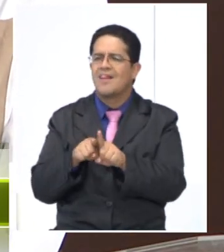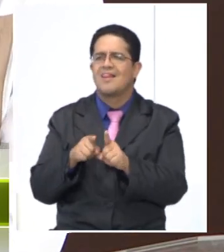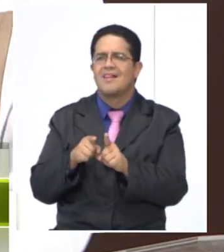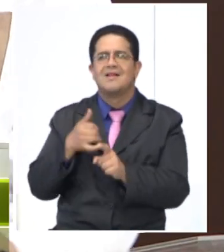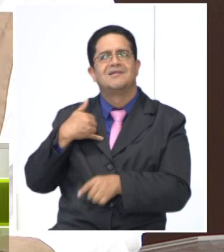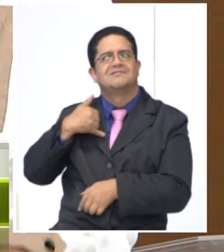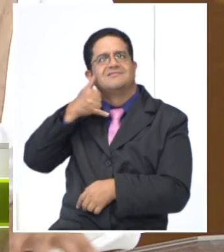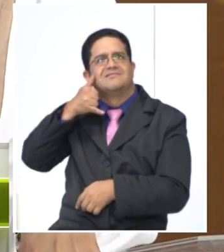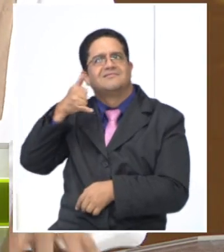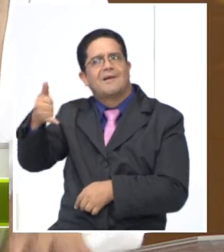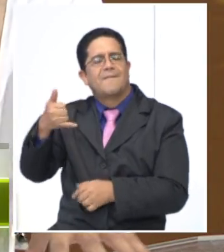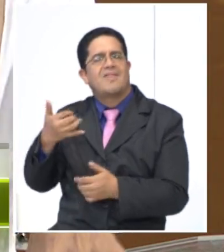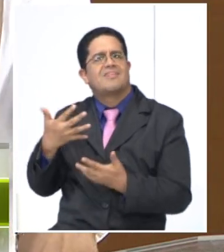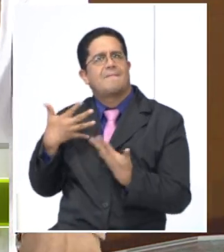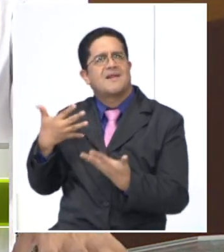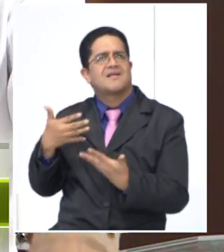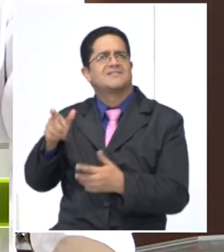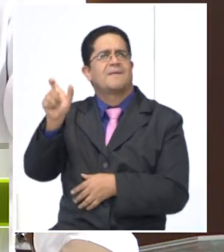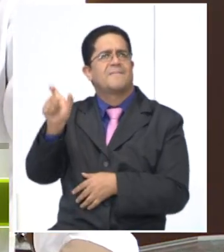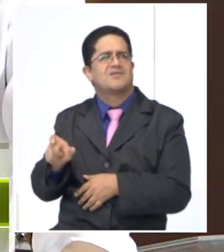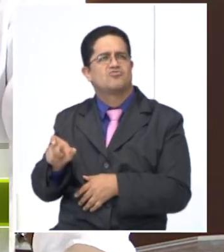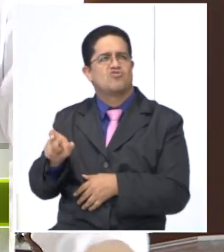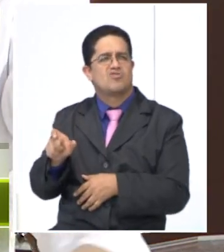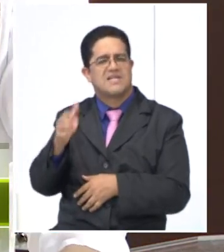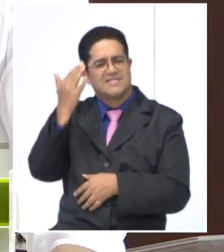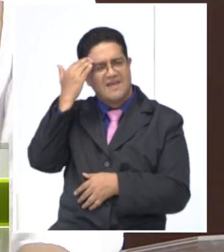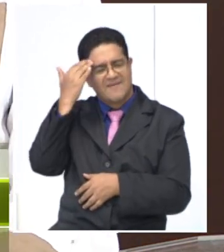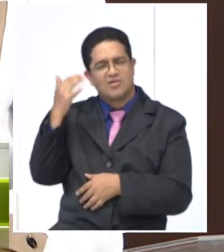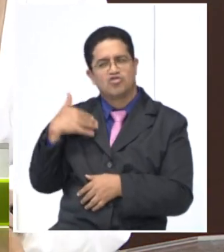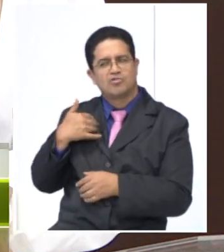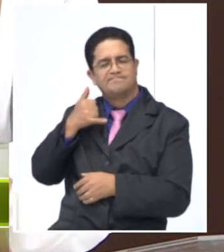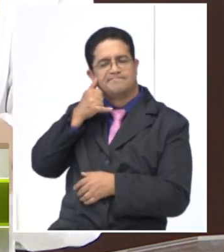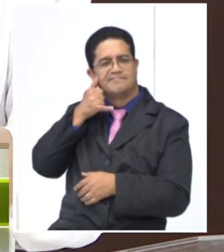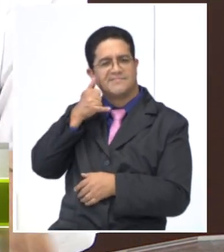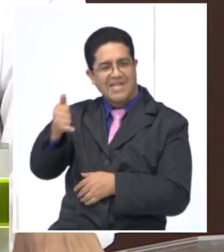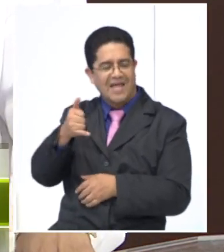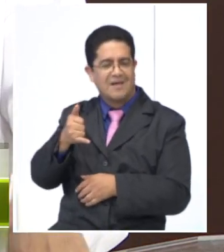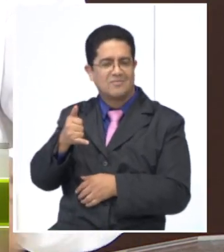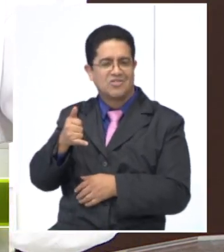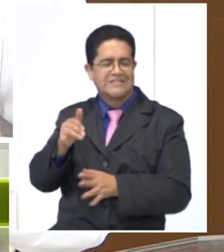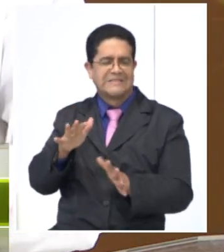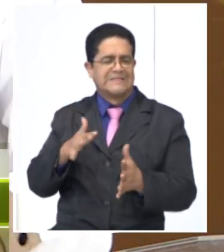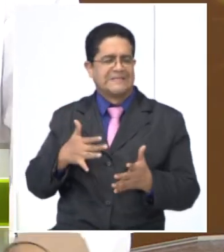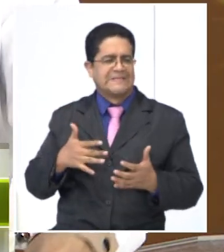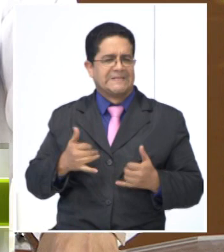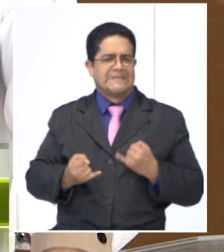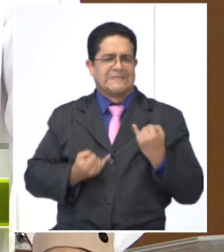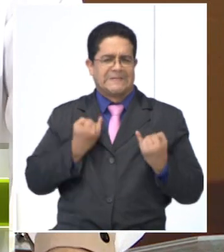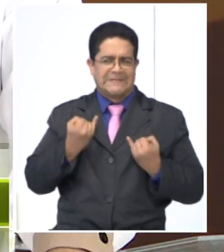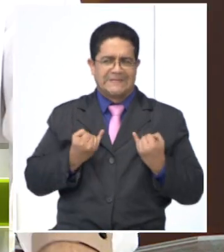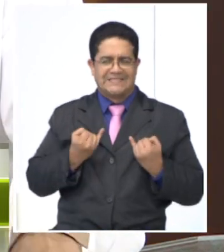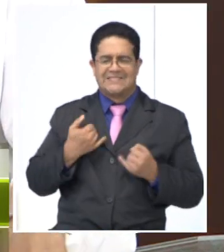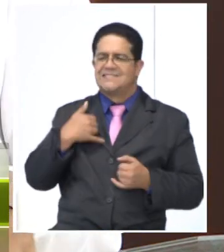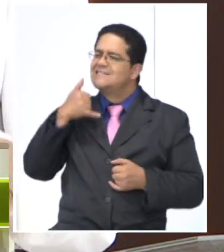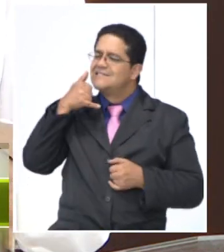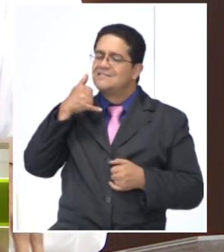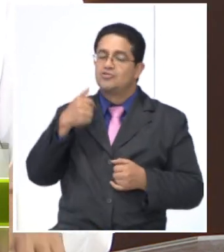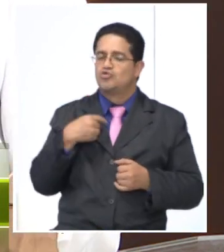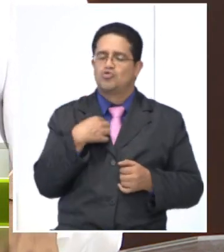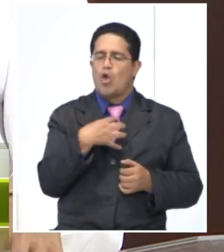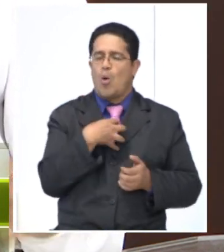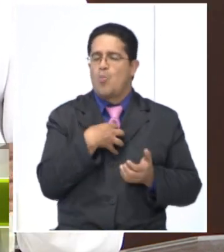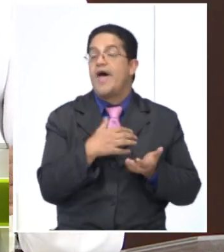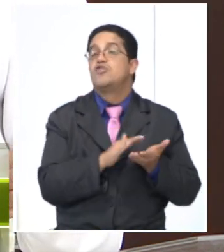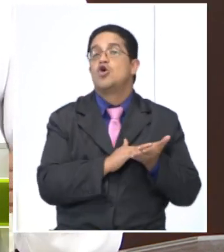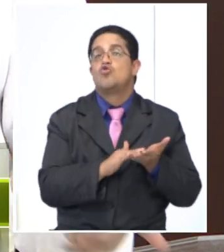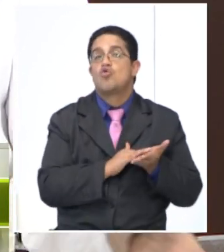en nuestro teléfono. O sea, esa persona que de repente podemos contactar al momento que nos podamos sentir que no podemos sobrellevar las cosas y que